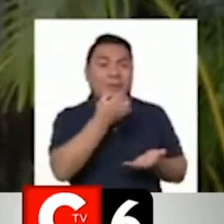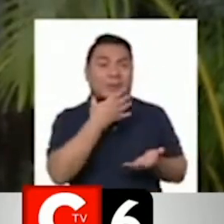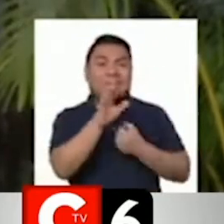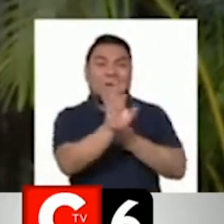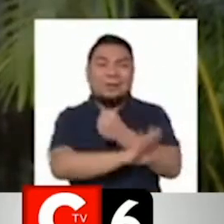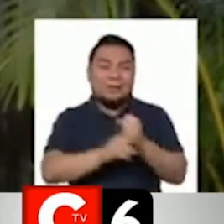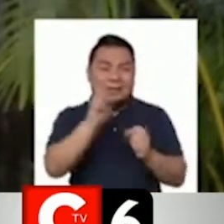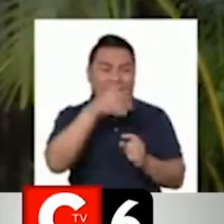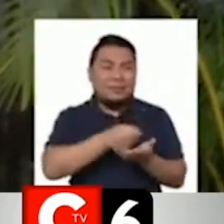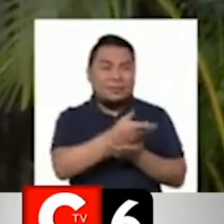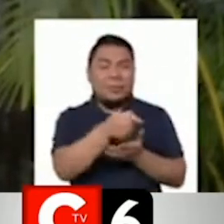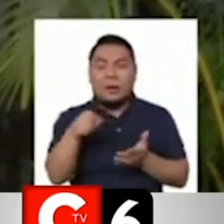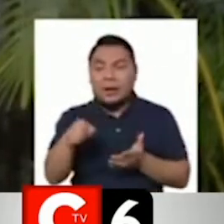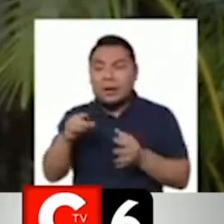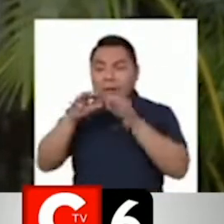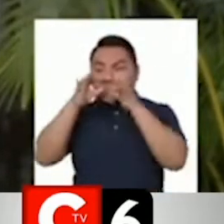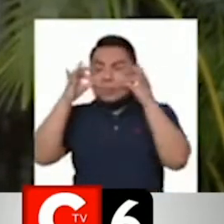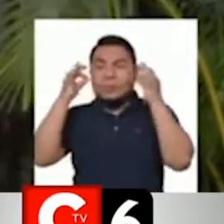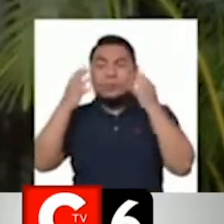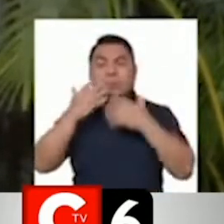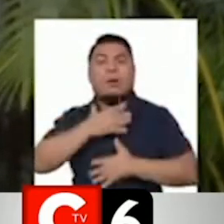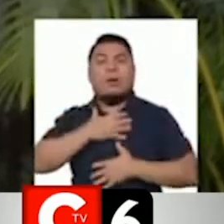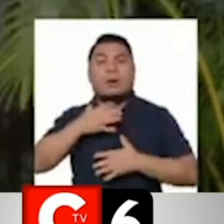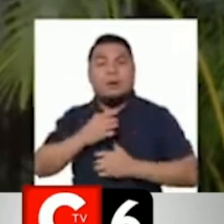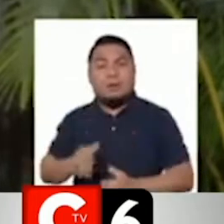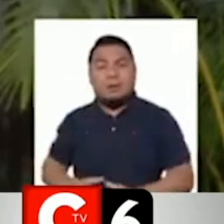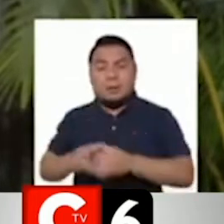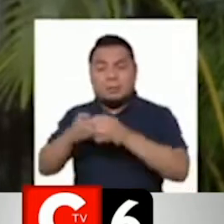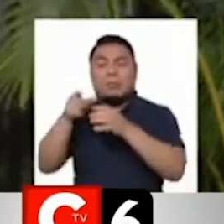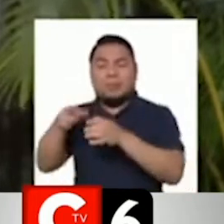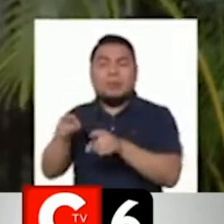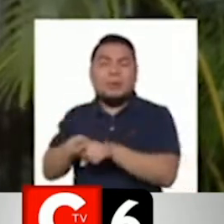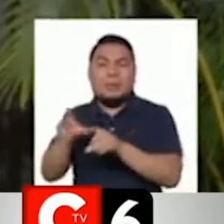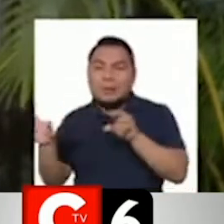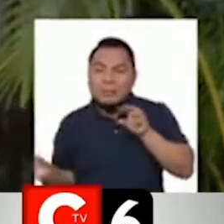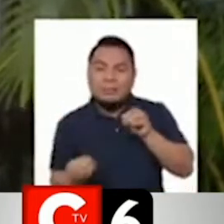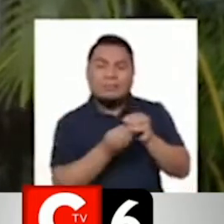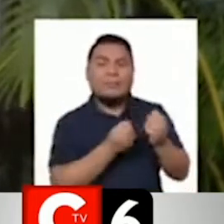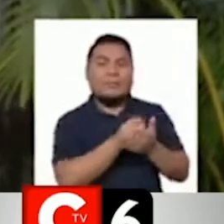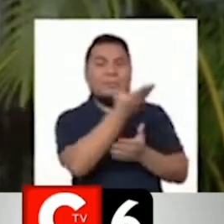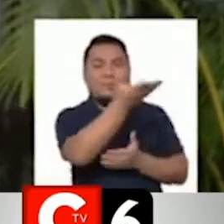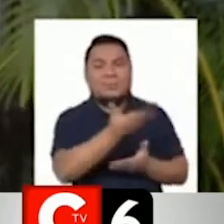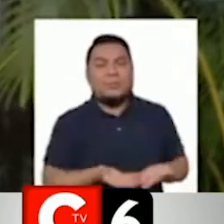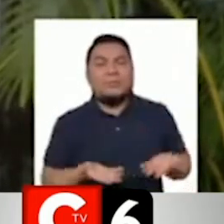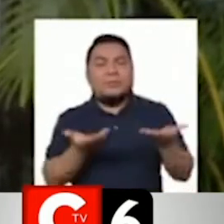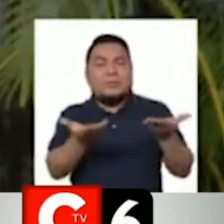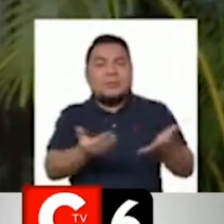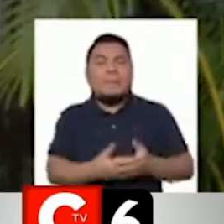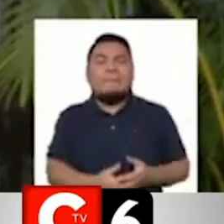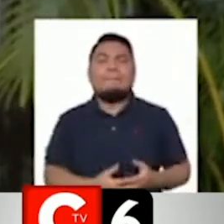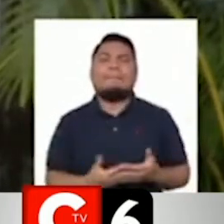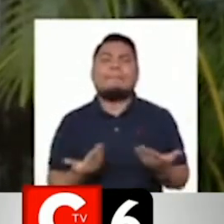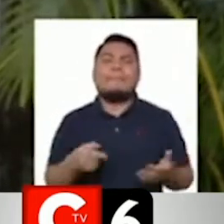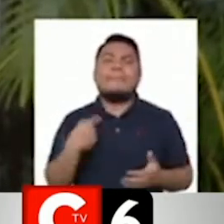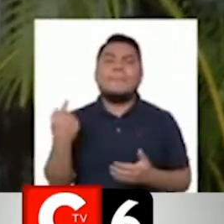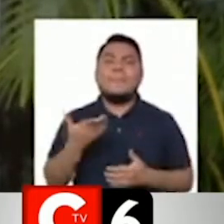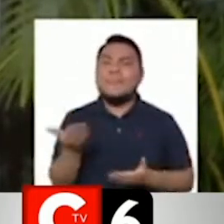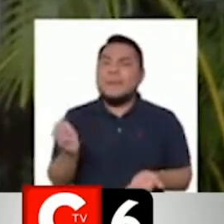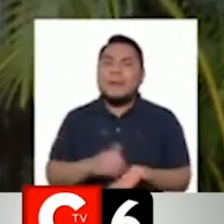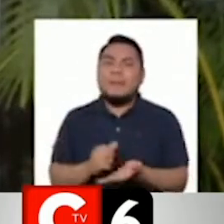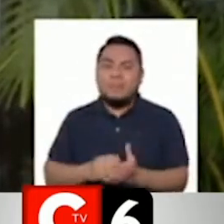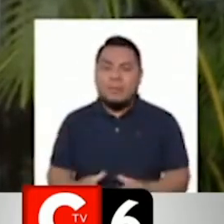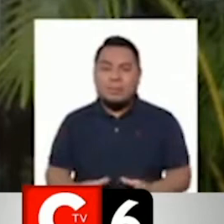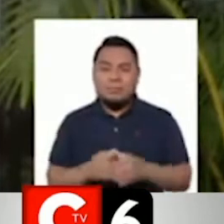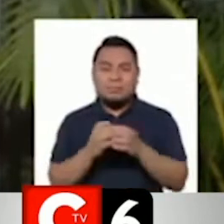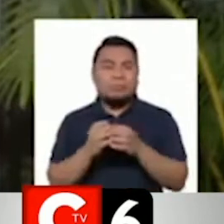insumo medicinal. A efecto de ello, no solamente se está poniendo en la posibilidad o contingencia de contar con mayores balones